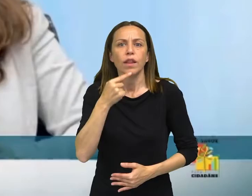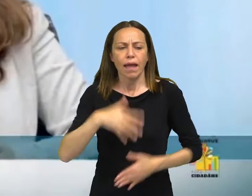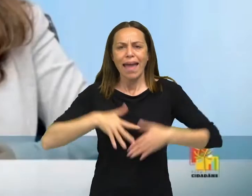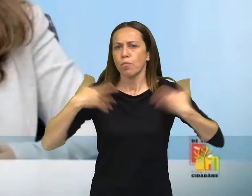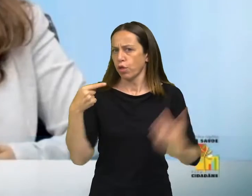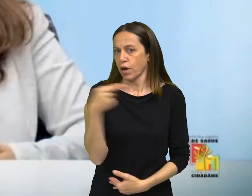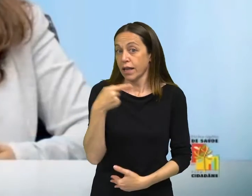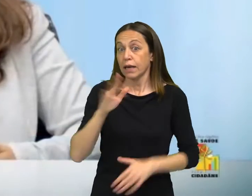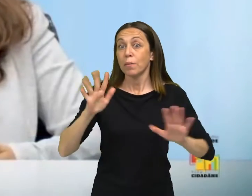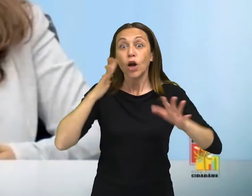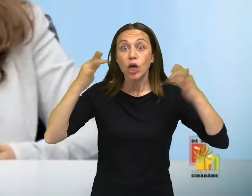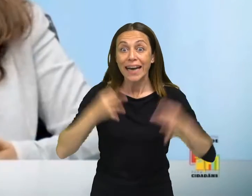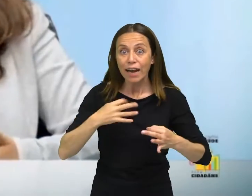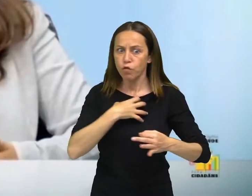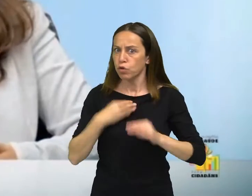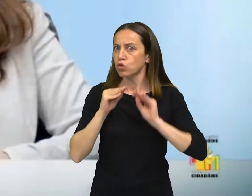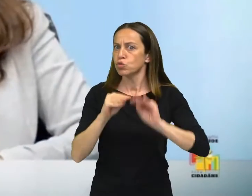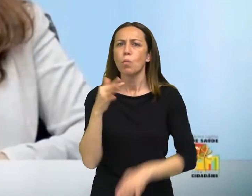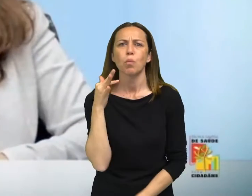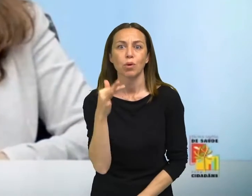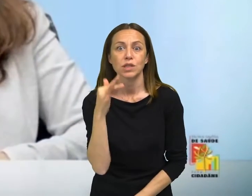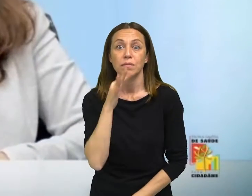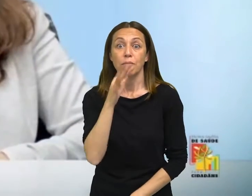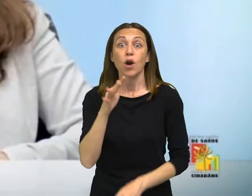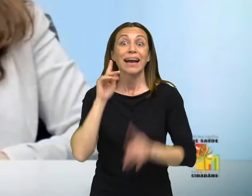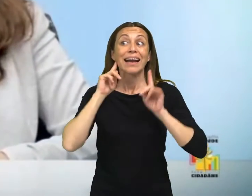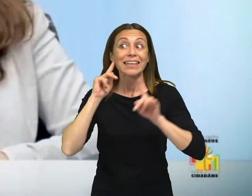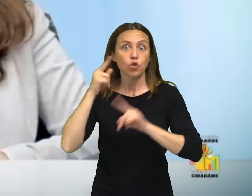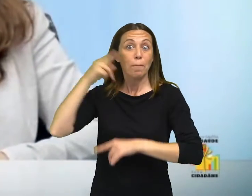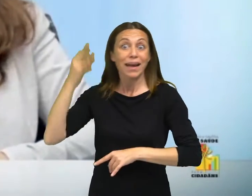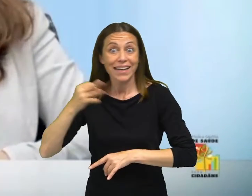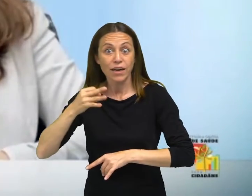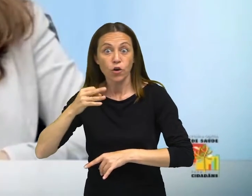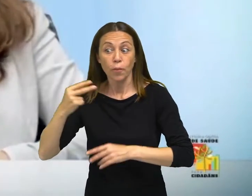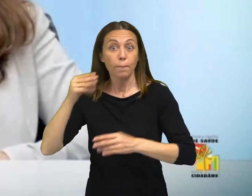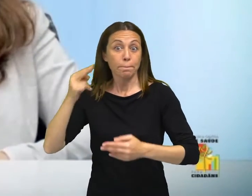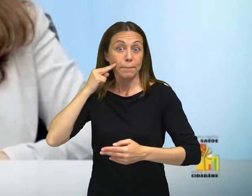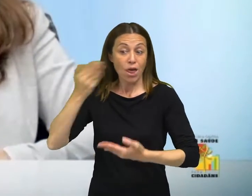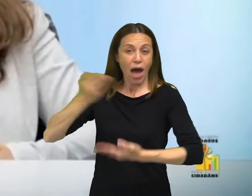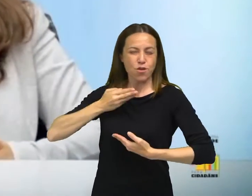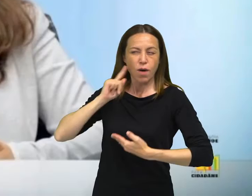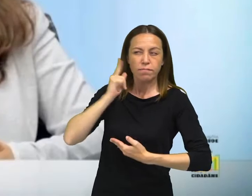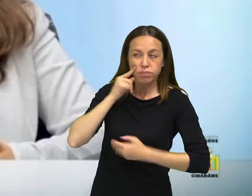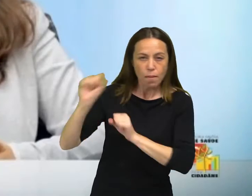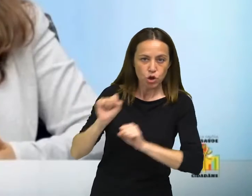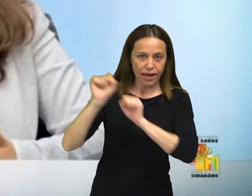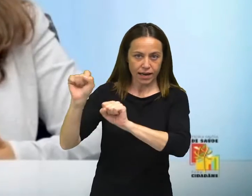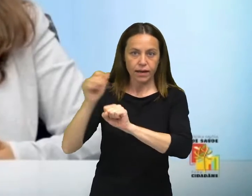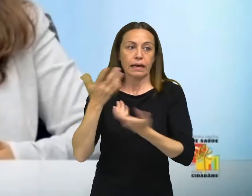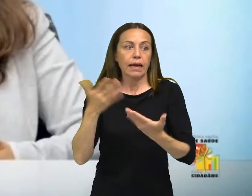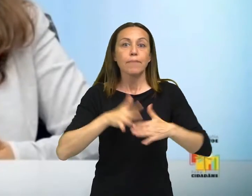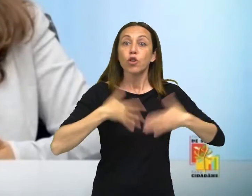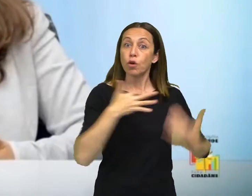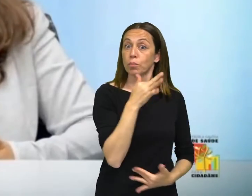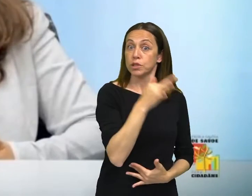pero tiene una función muy positiva porque nos ayuda a detectar el peligro y a protegernos las emociones positivas son las que experimentamos